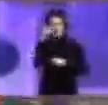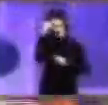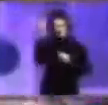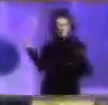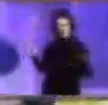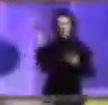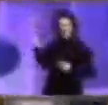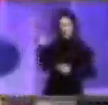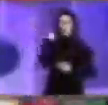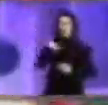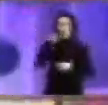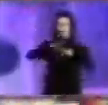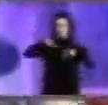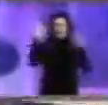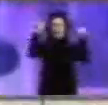ver más a sus